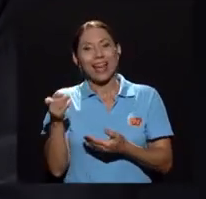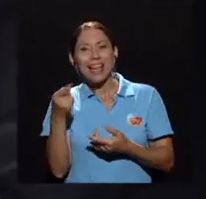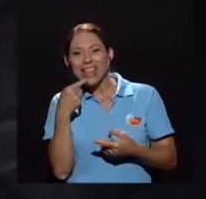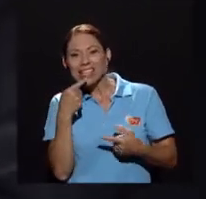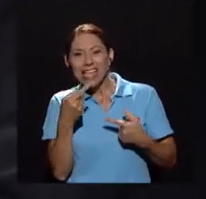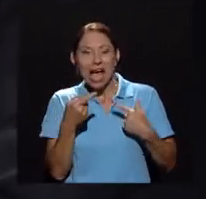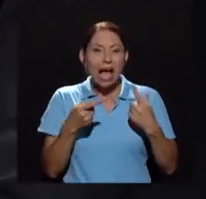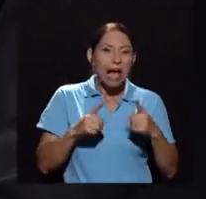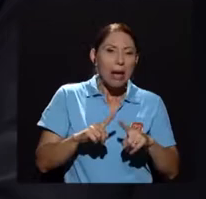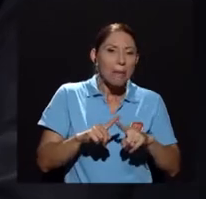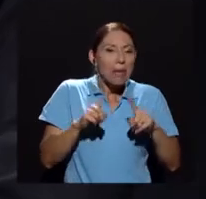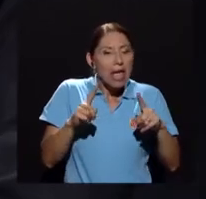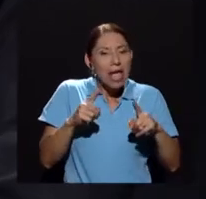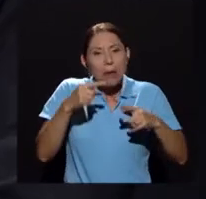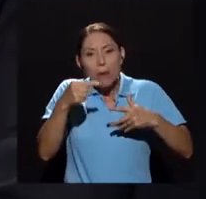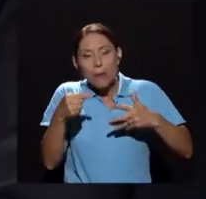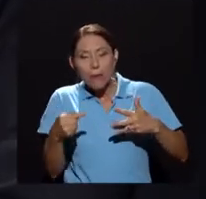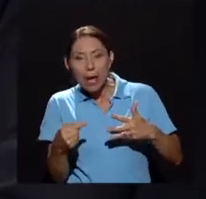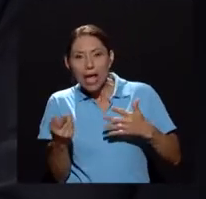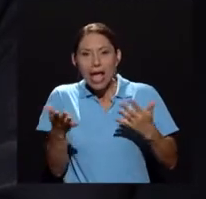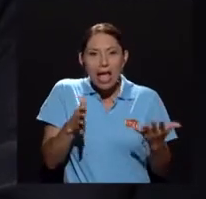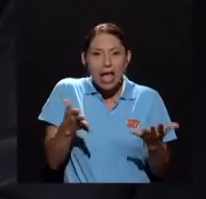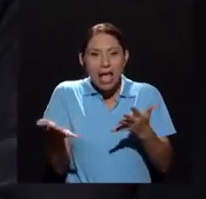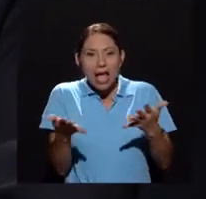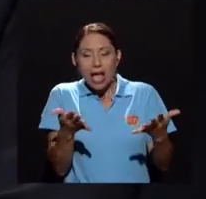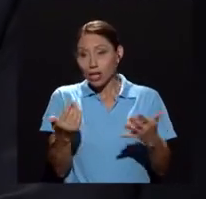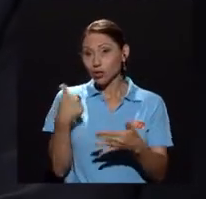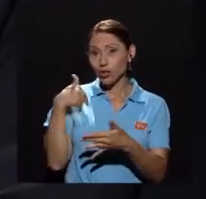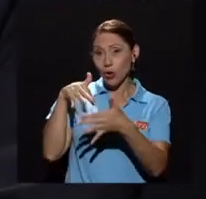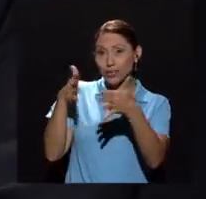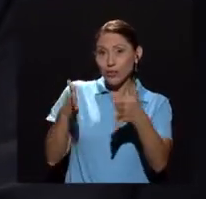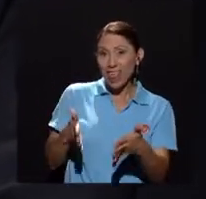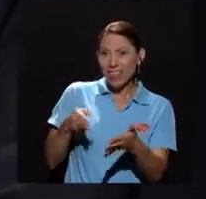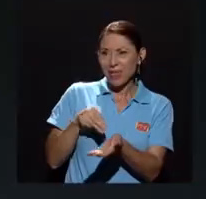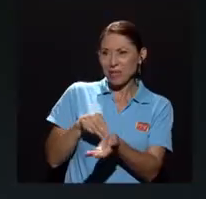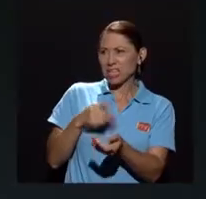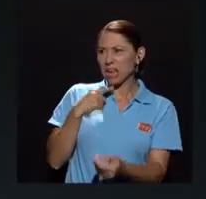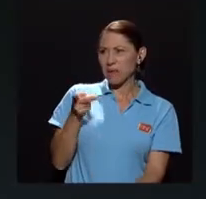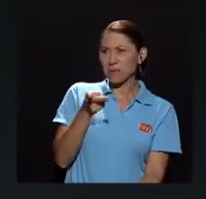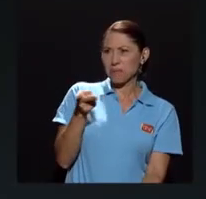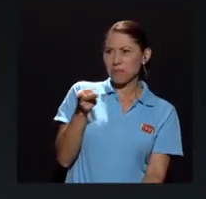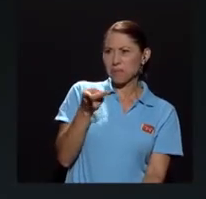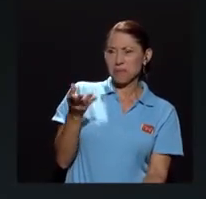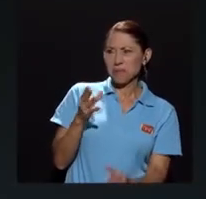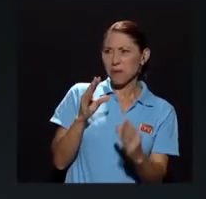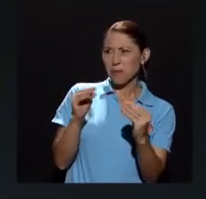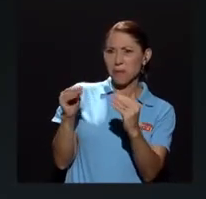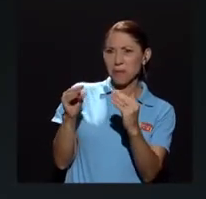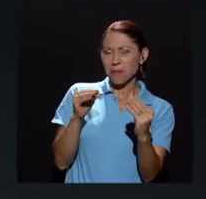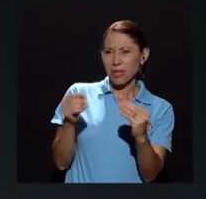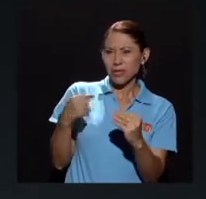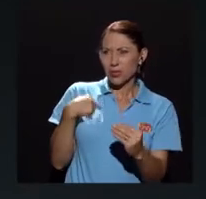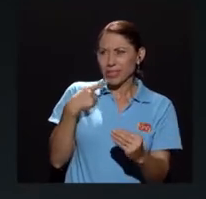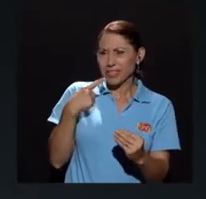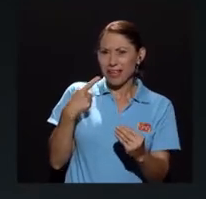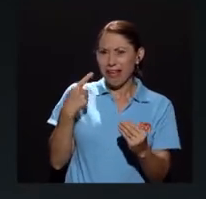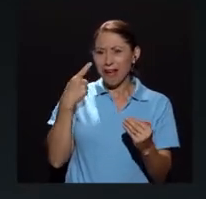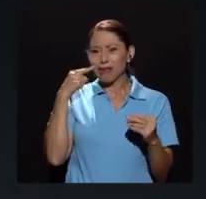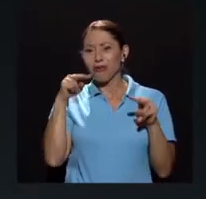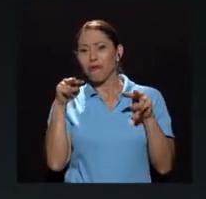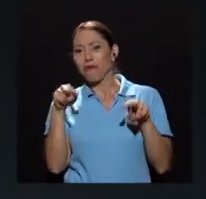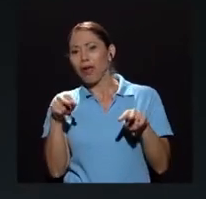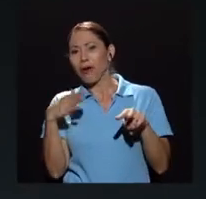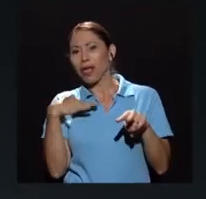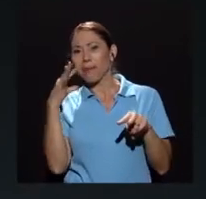que yo estudiante de medicina decía porque será todo esto era porque yo creo que el colérico de emitidos está fatal